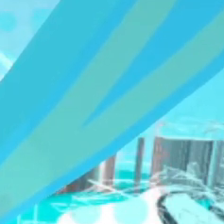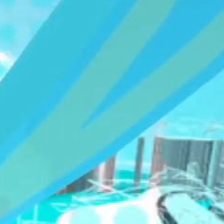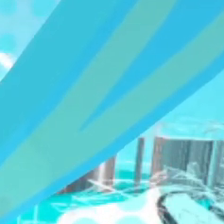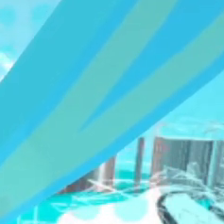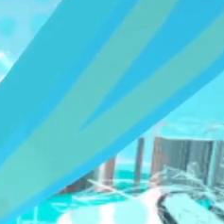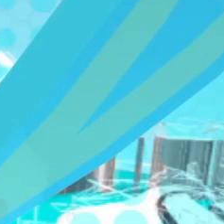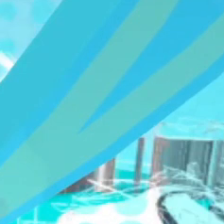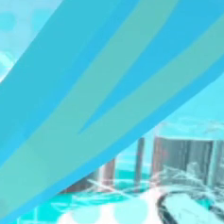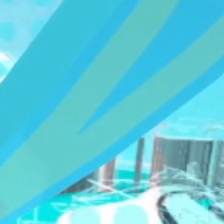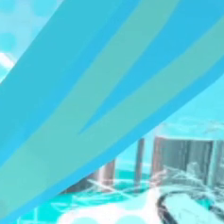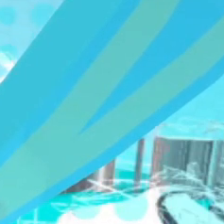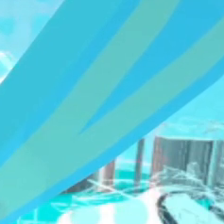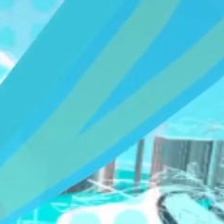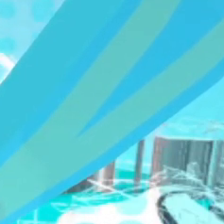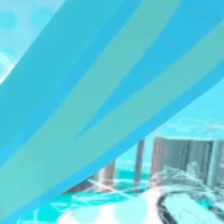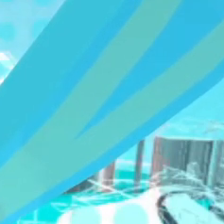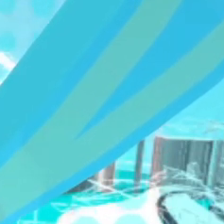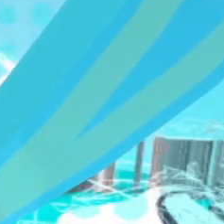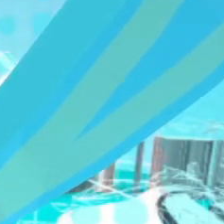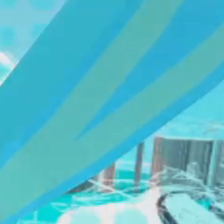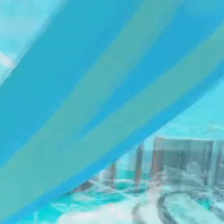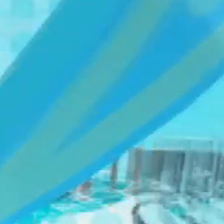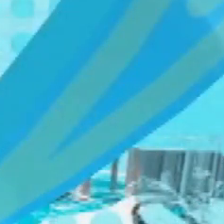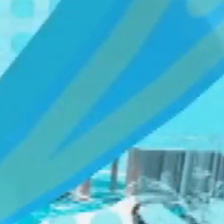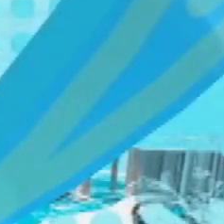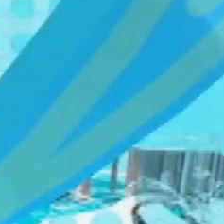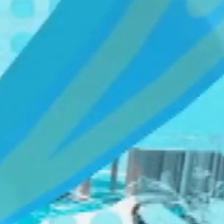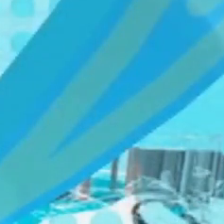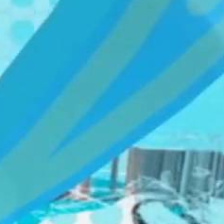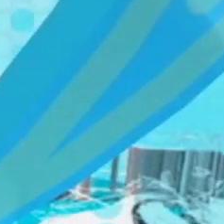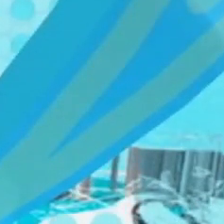dólar hoy en Costa Rica.